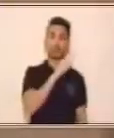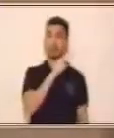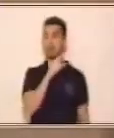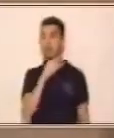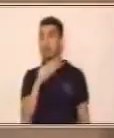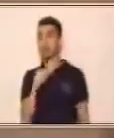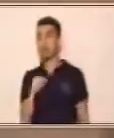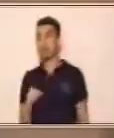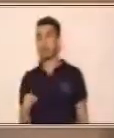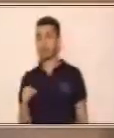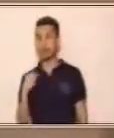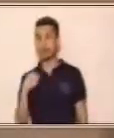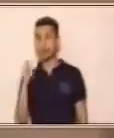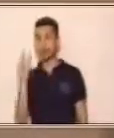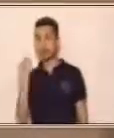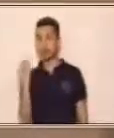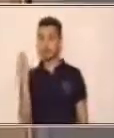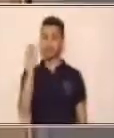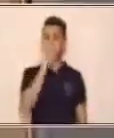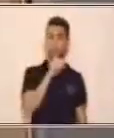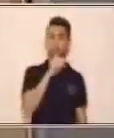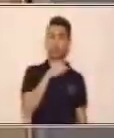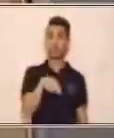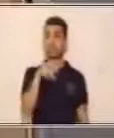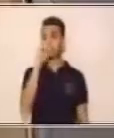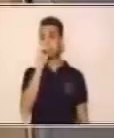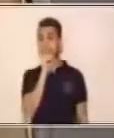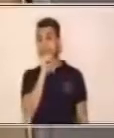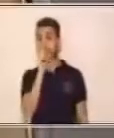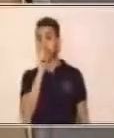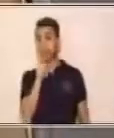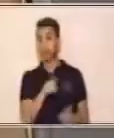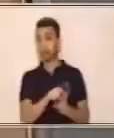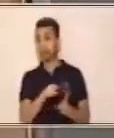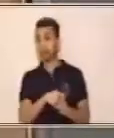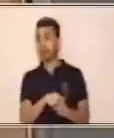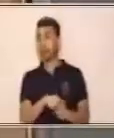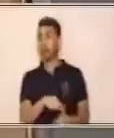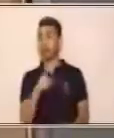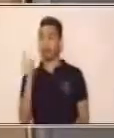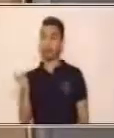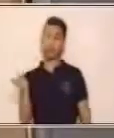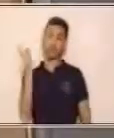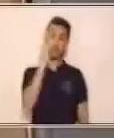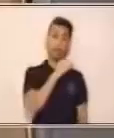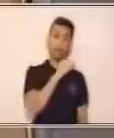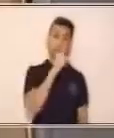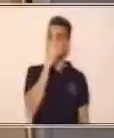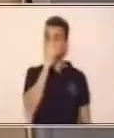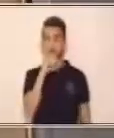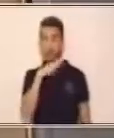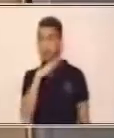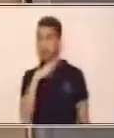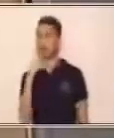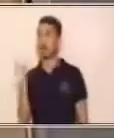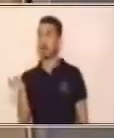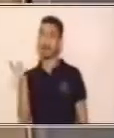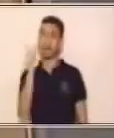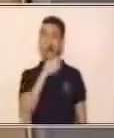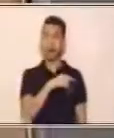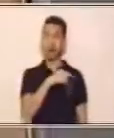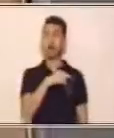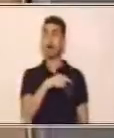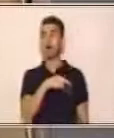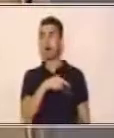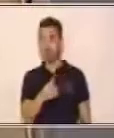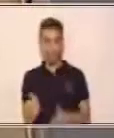vengo y le presto al siguiente número, que es 0, y este no tiene, entonces tiene que pasar